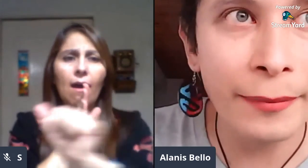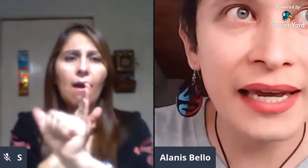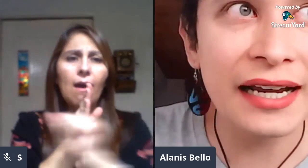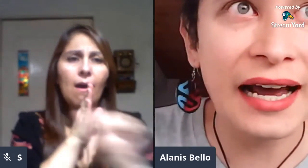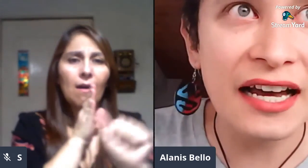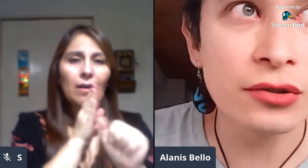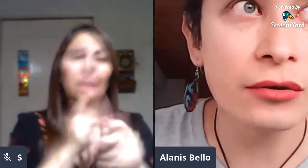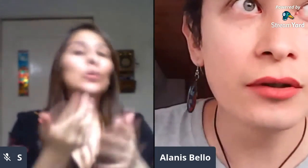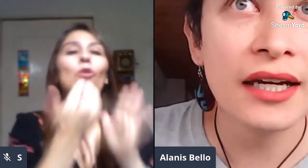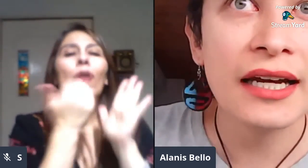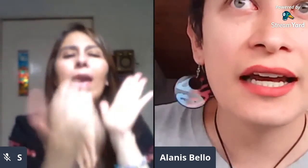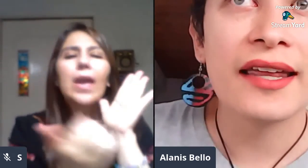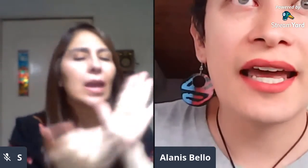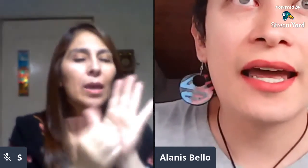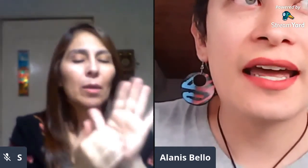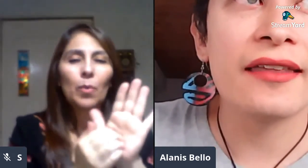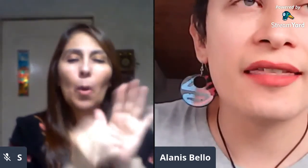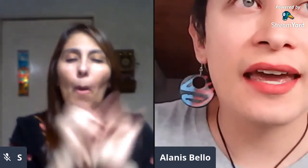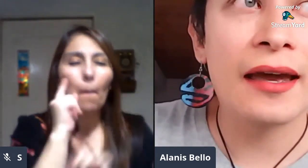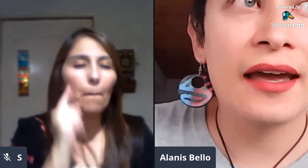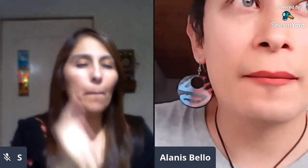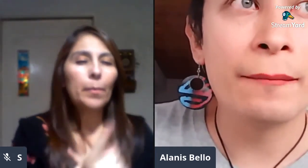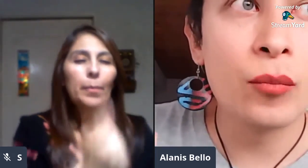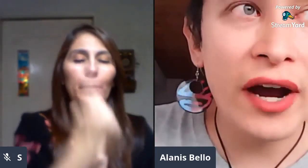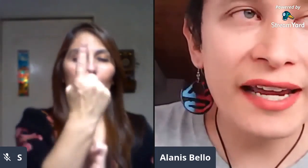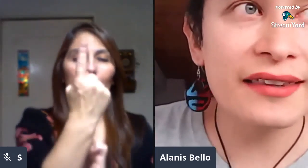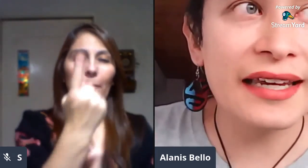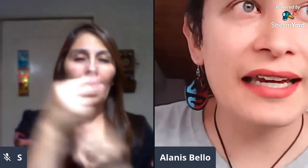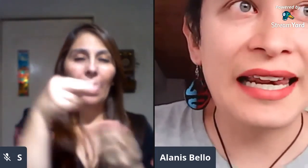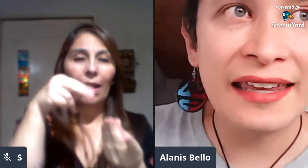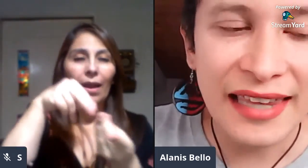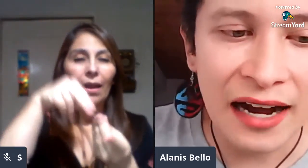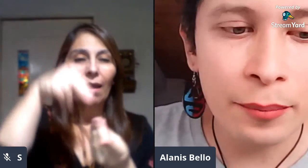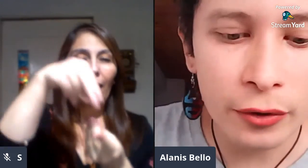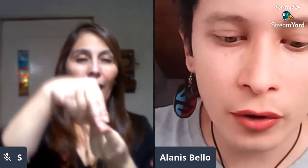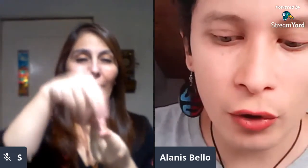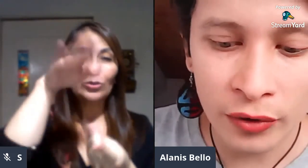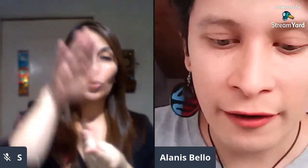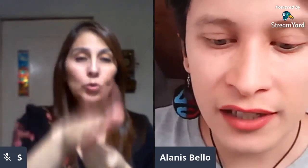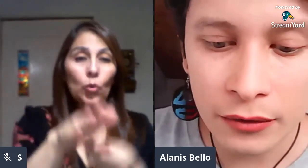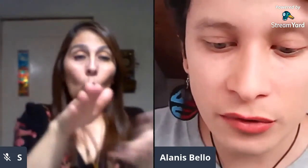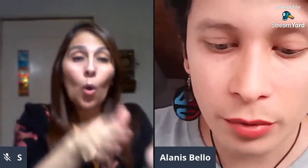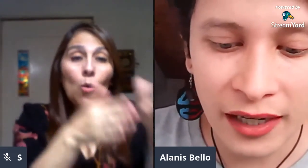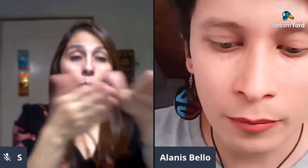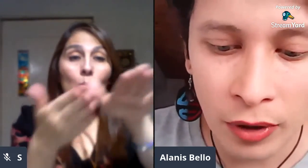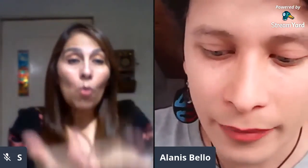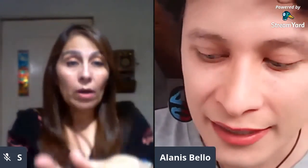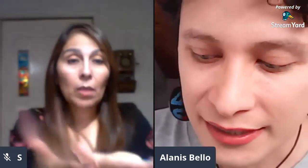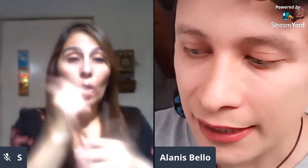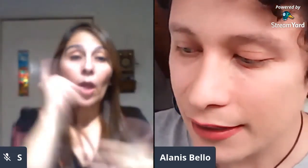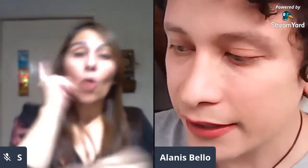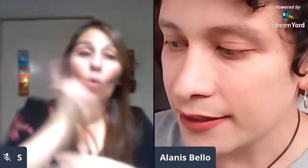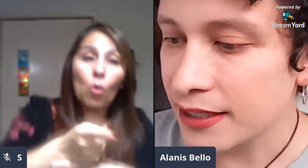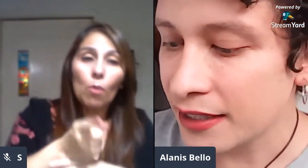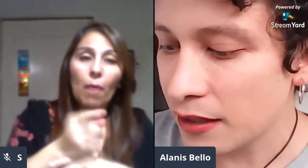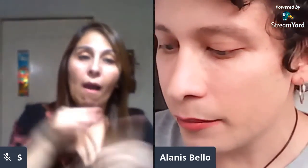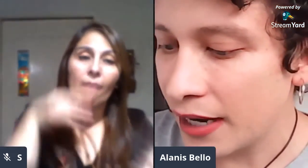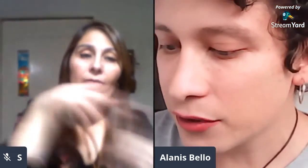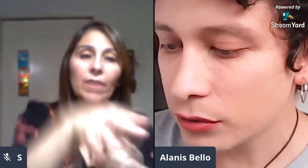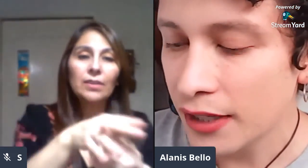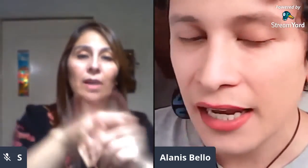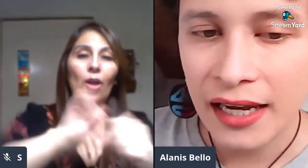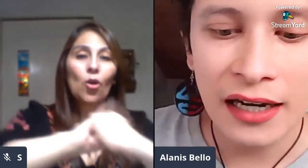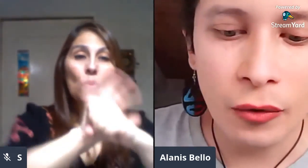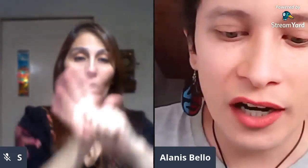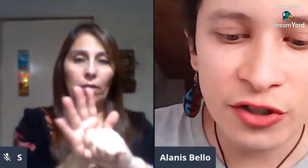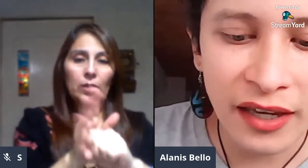da el primer caso de muerte letal por coronavirus, por ejemplo, en Brasil, el 16 de